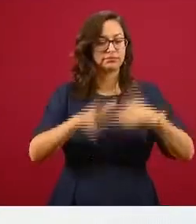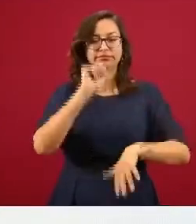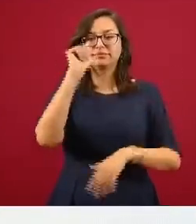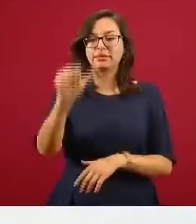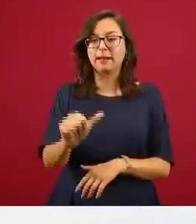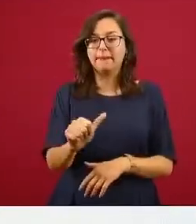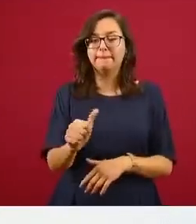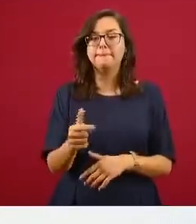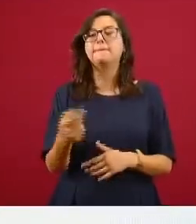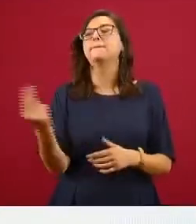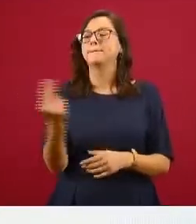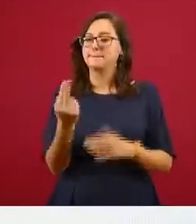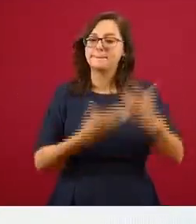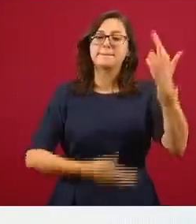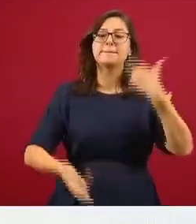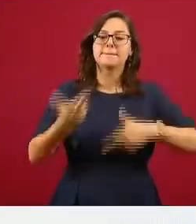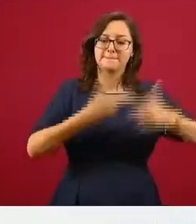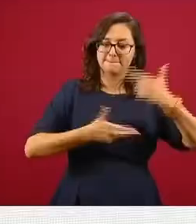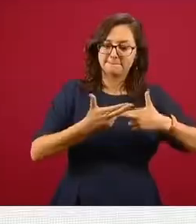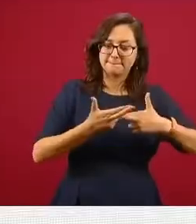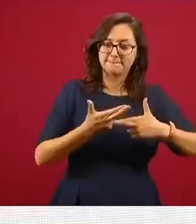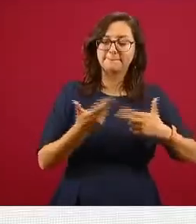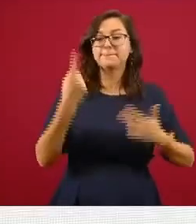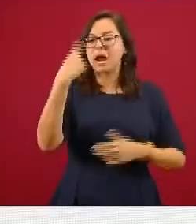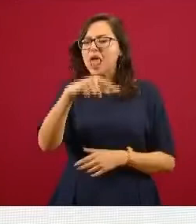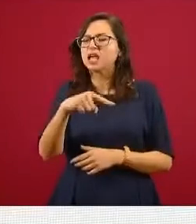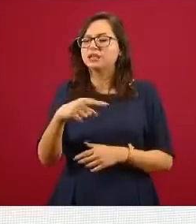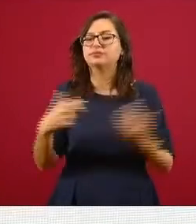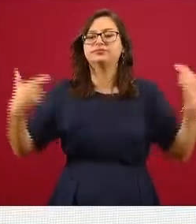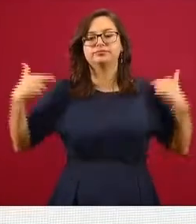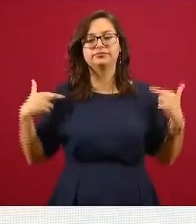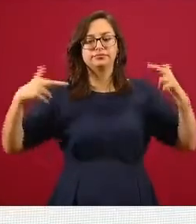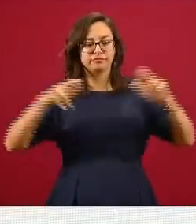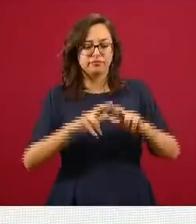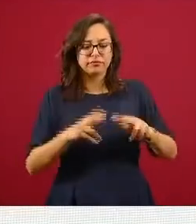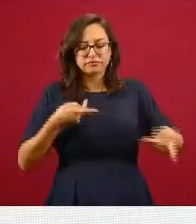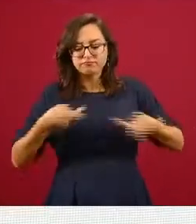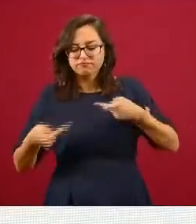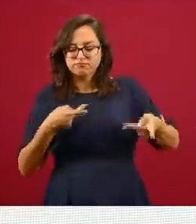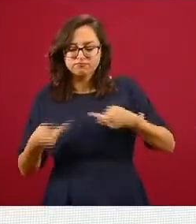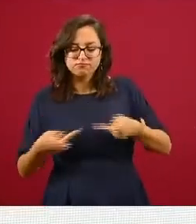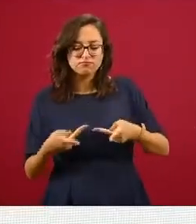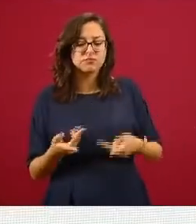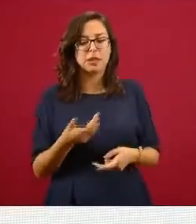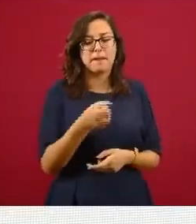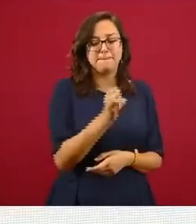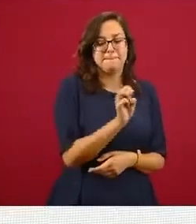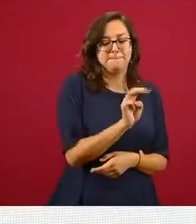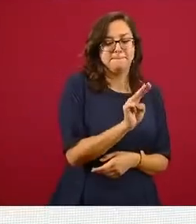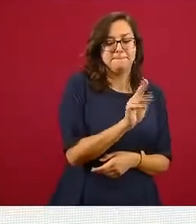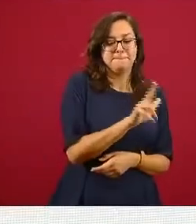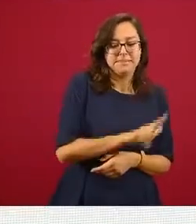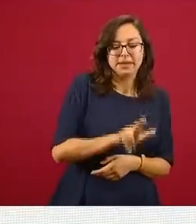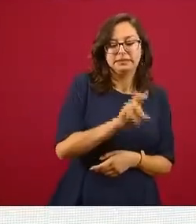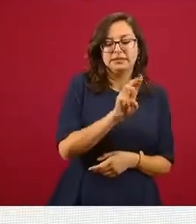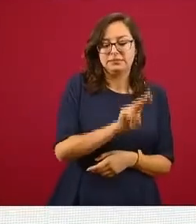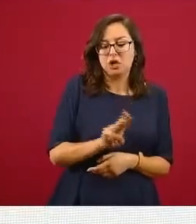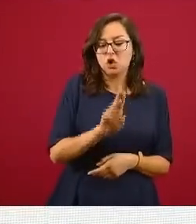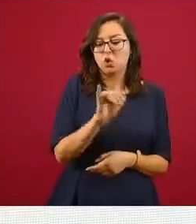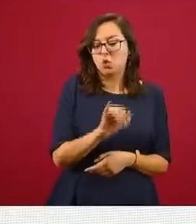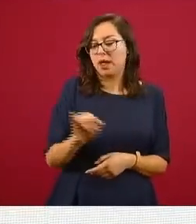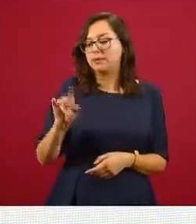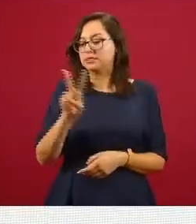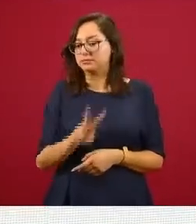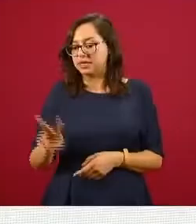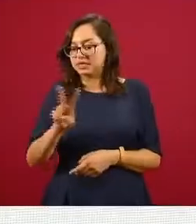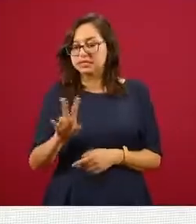Se necesitaba que regresara el personal educativo para hacer preparativos, martes, miércoles, jueves y viernes, y a partir